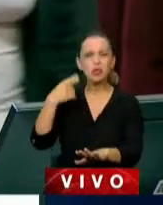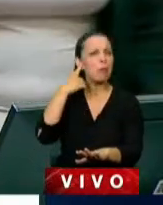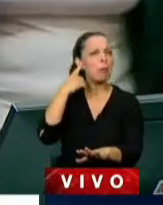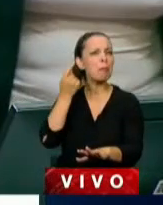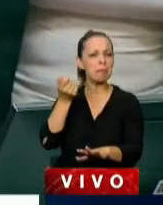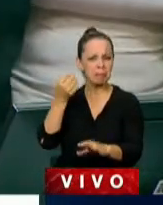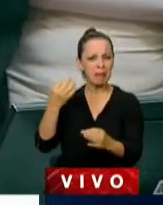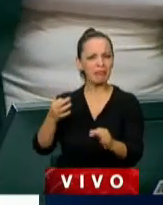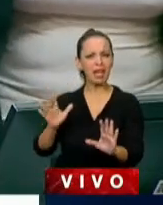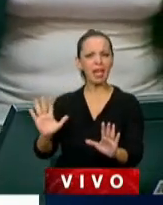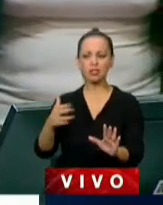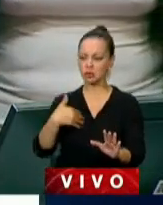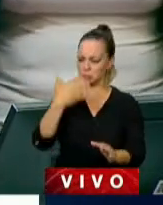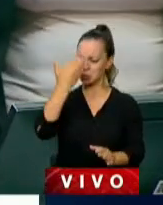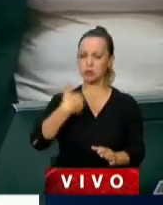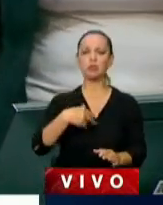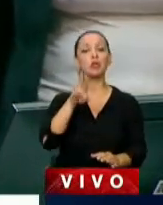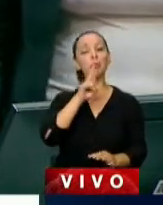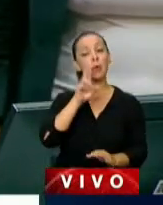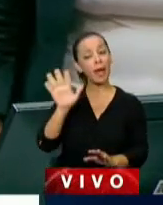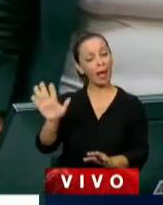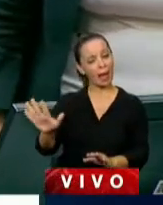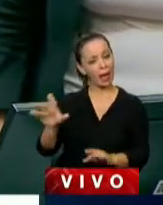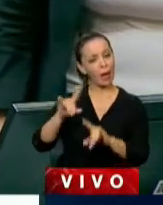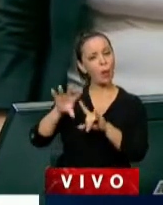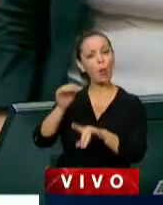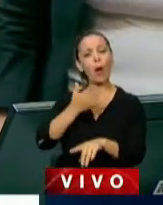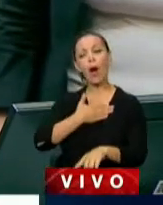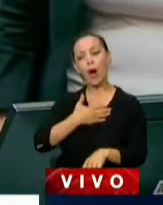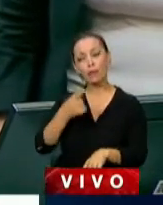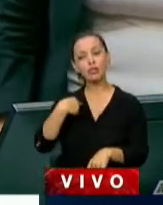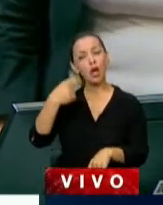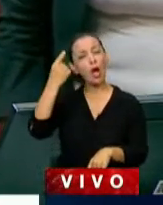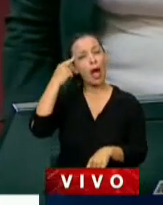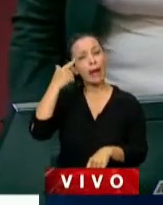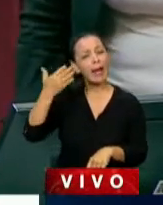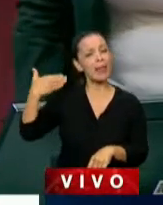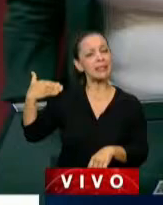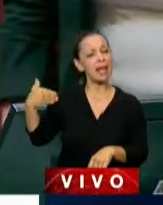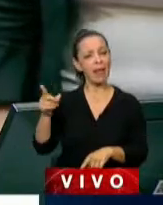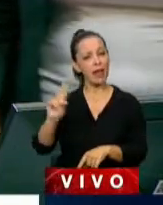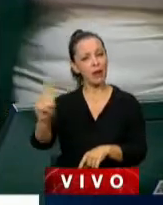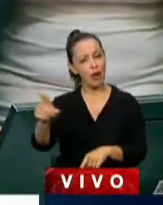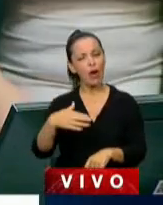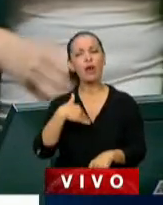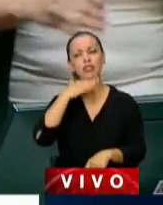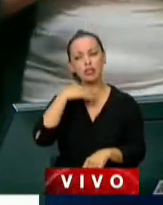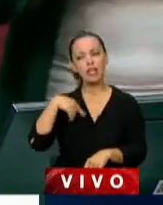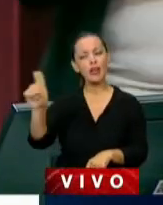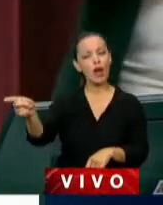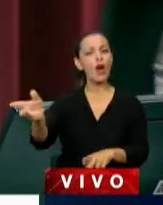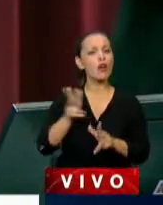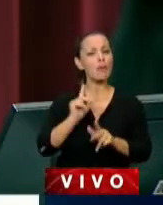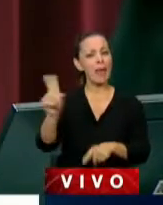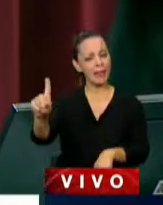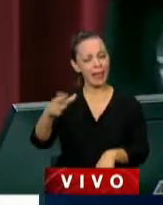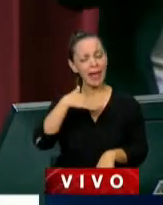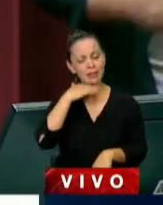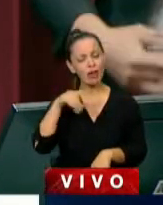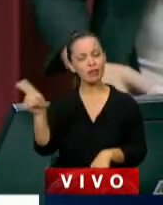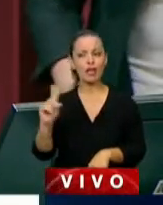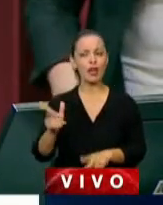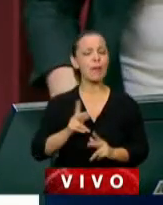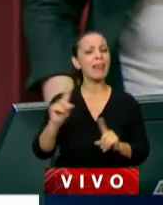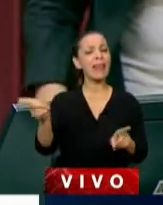Massa, quien fue presidente allí en la Cámara Baja, y interpreto que tiene